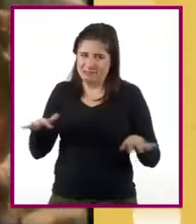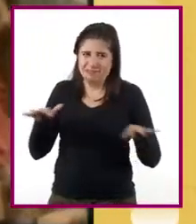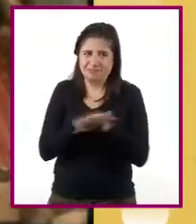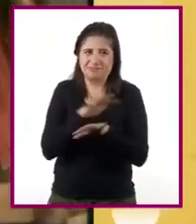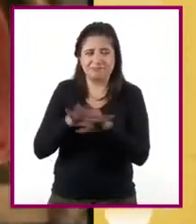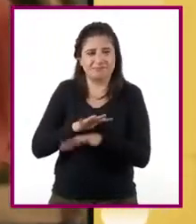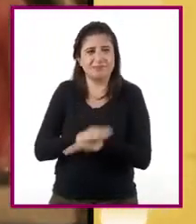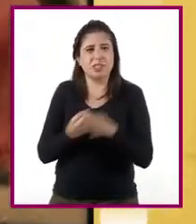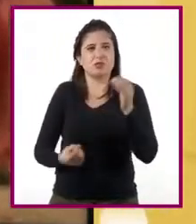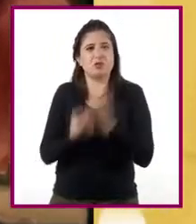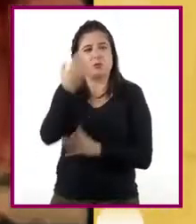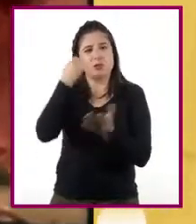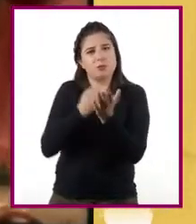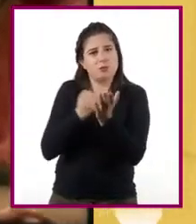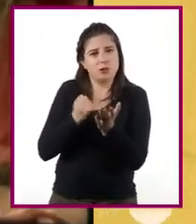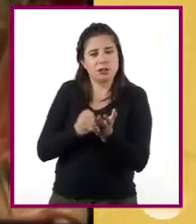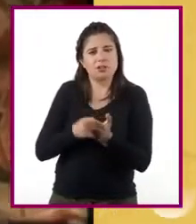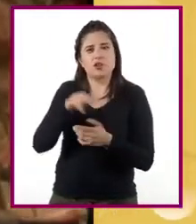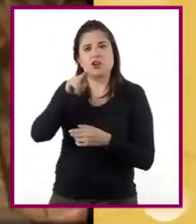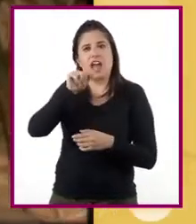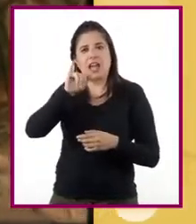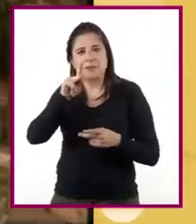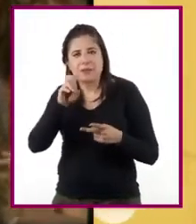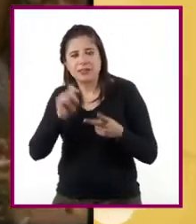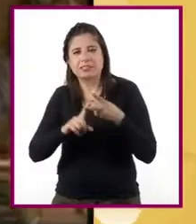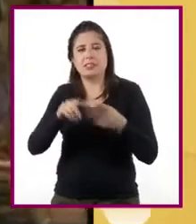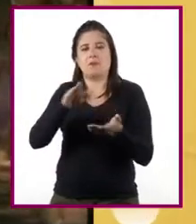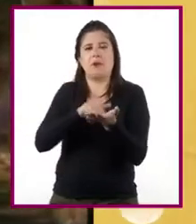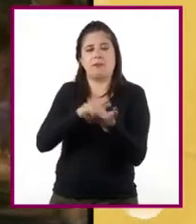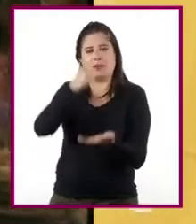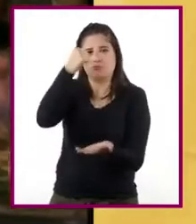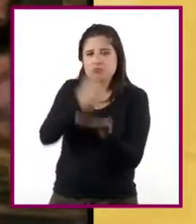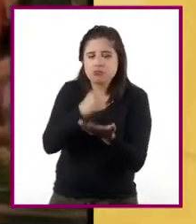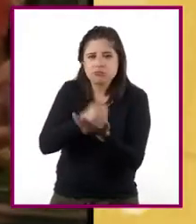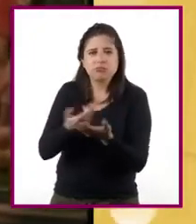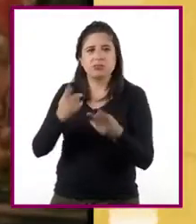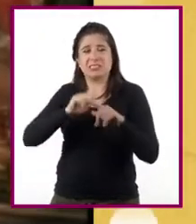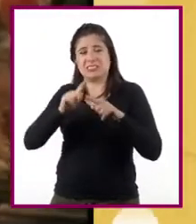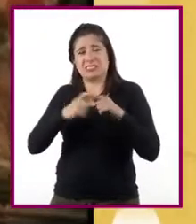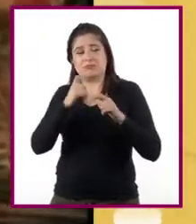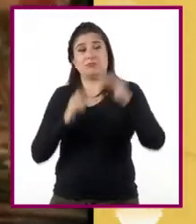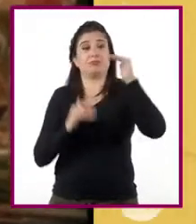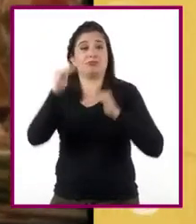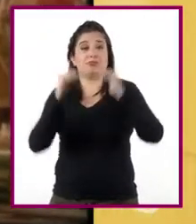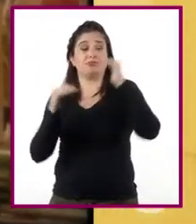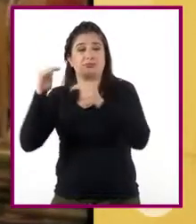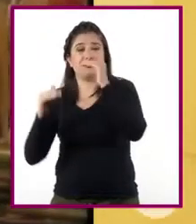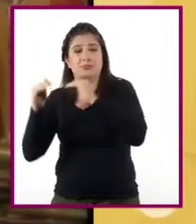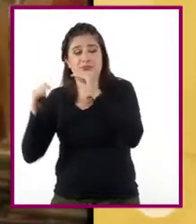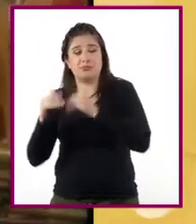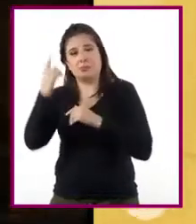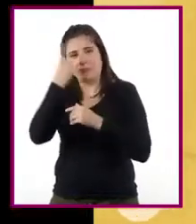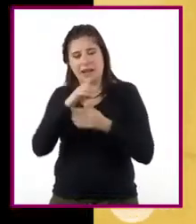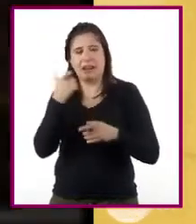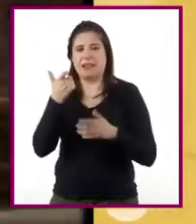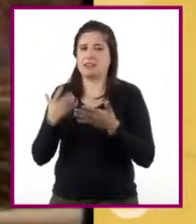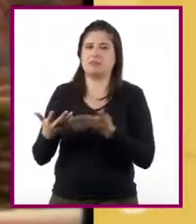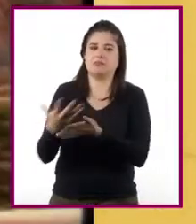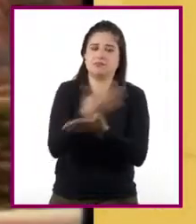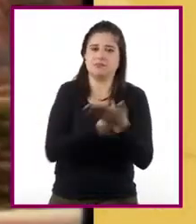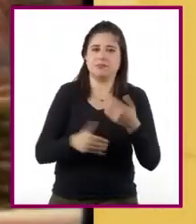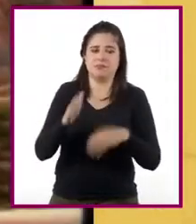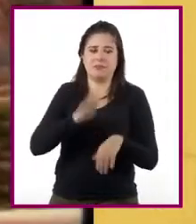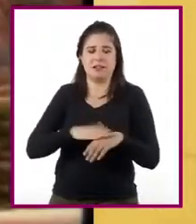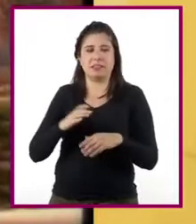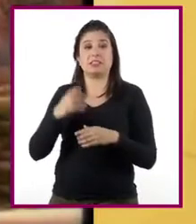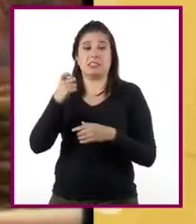de nuevos impuestos sobre los naipes, la sal, el papel sellado, pero además de esto la creación de estancos o monopolios de la